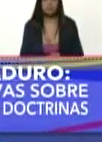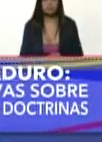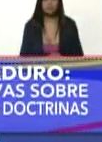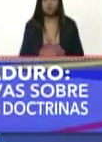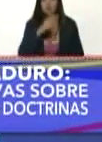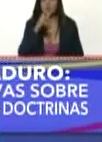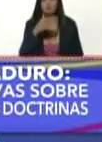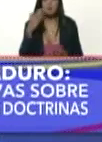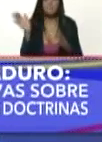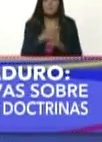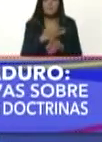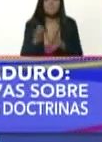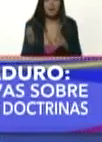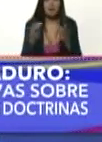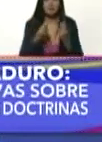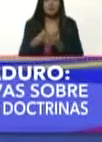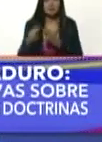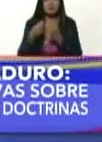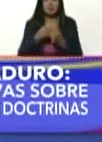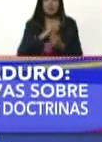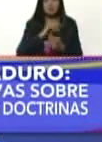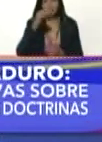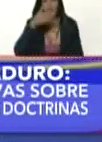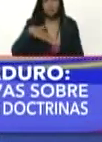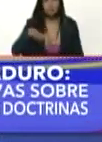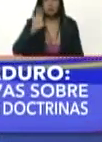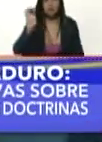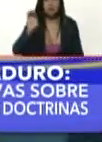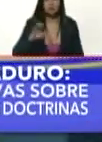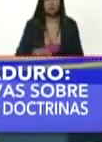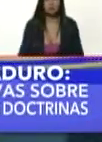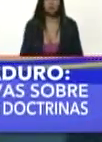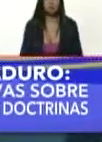criminales de agresión económica y financiera contra el país.